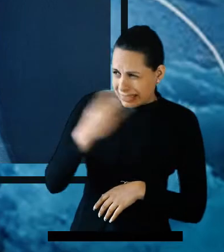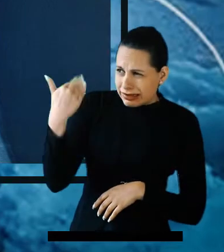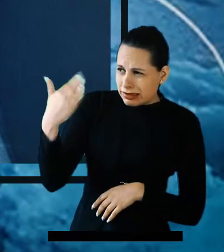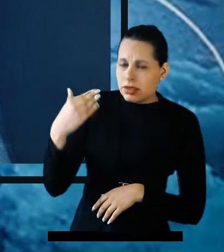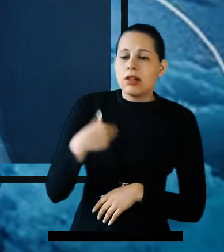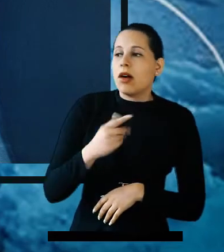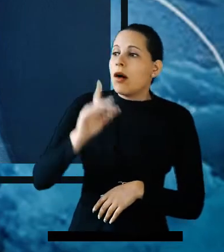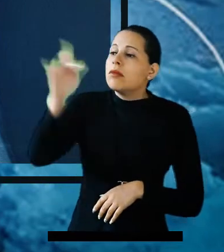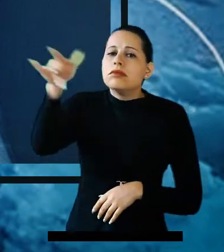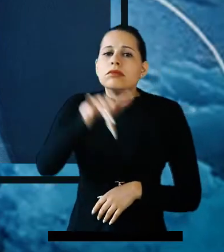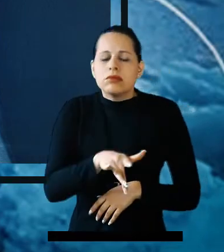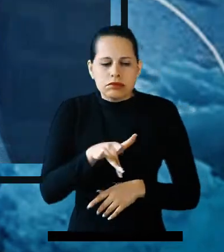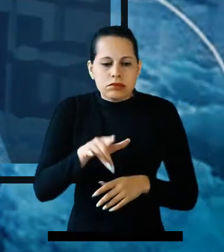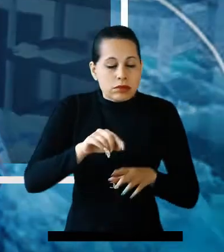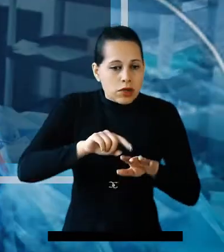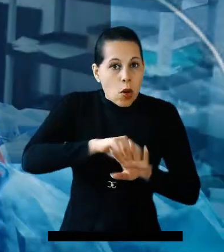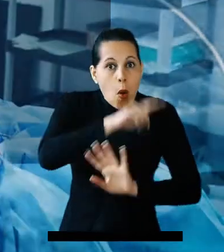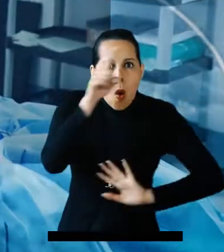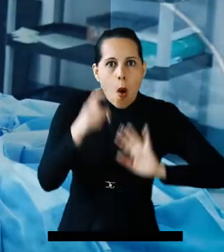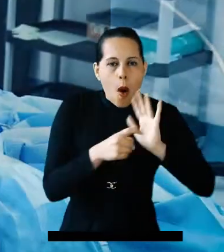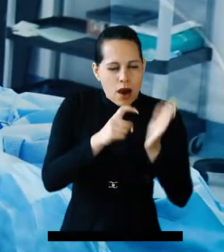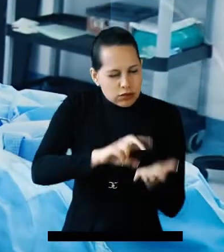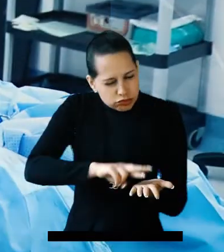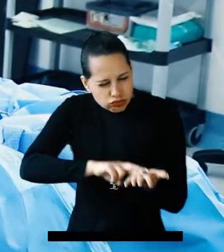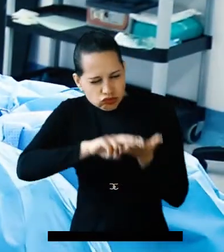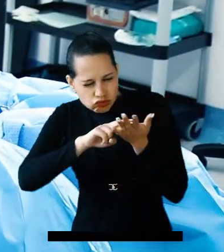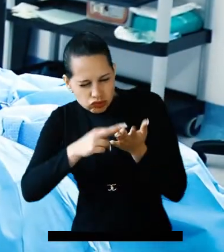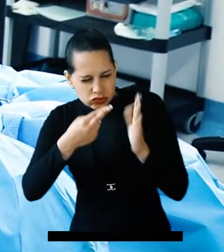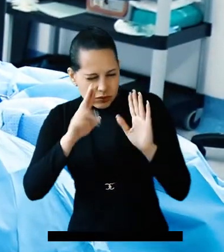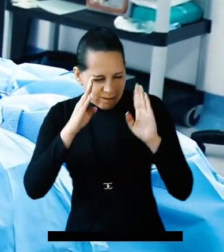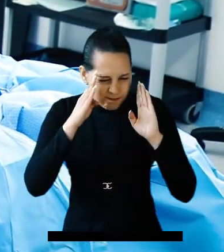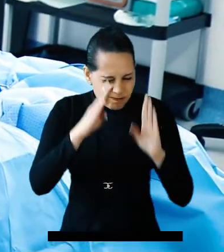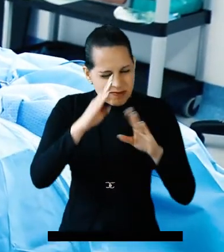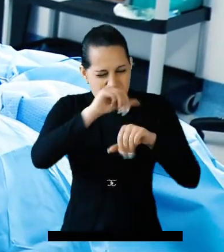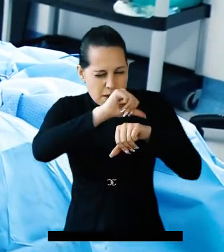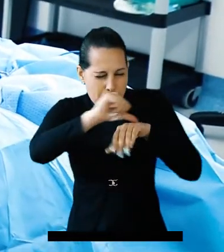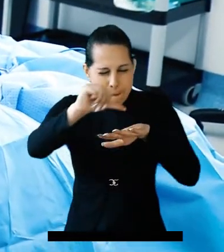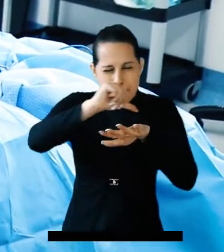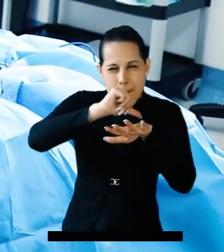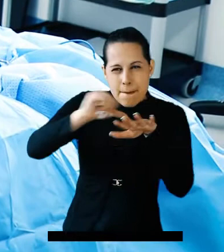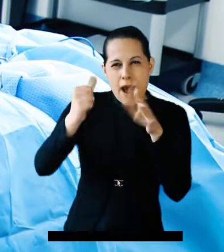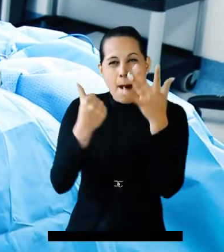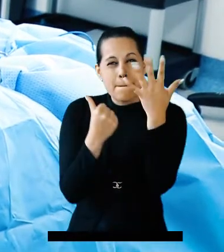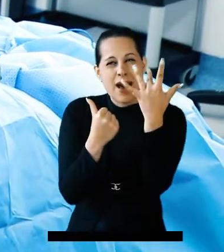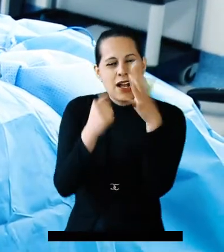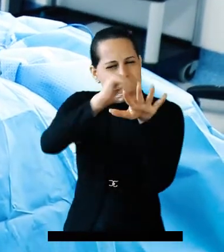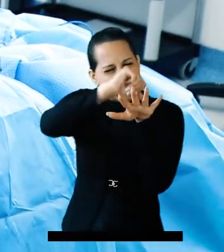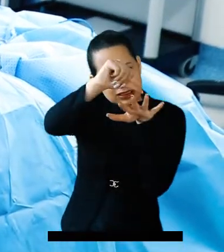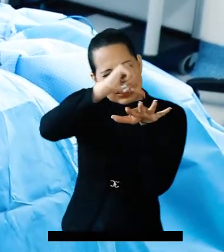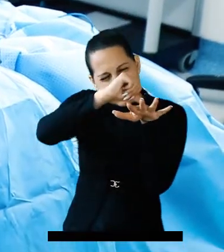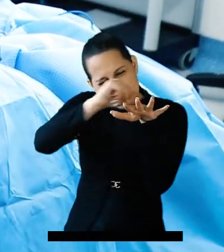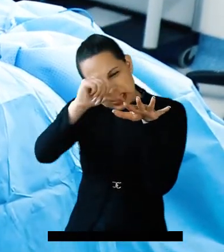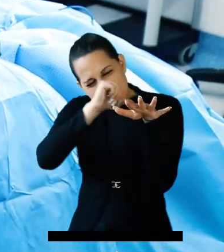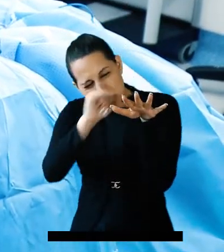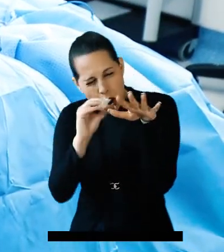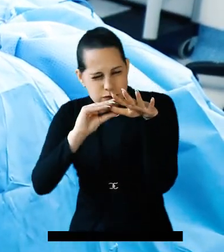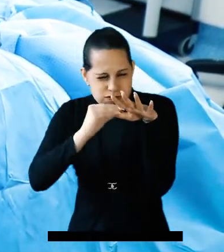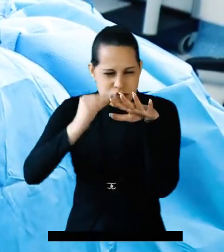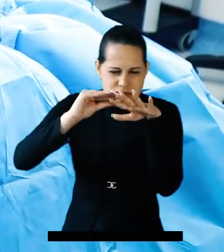que lo remitieran para acá. Y aquí hicimos todo un proceso de rescate, de cirugías